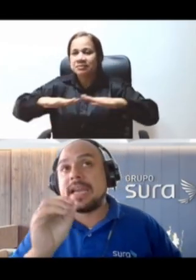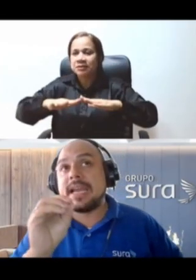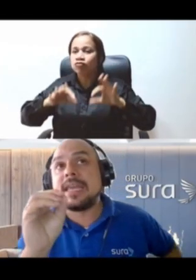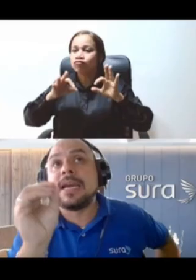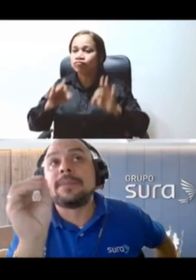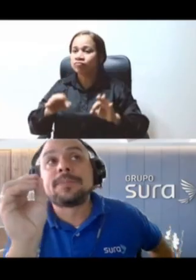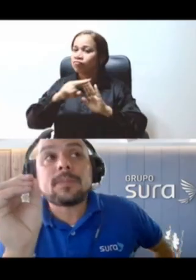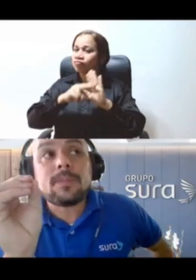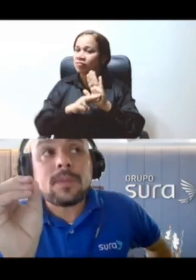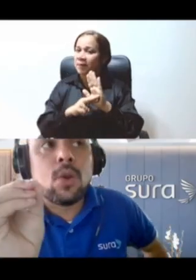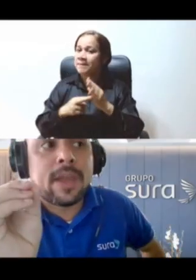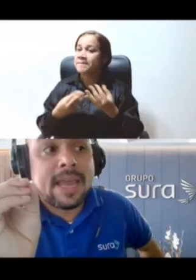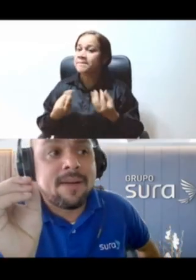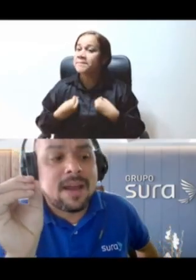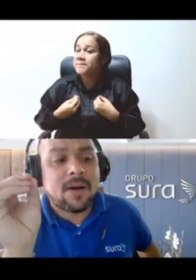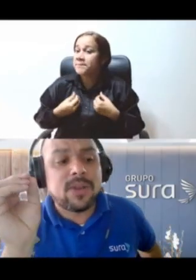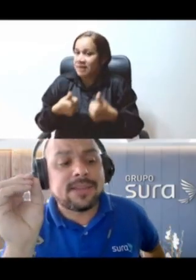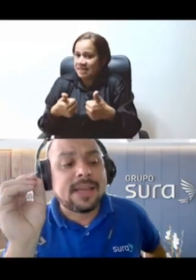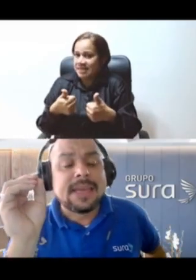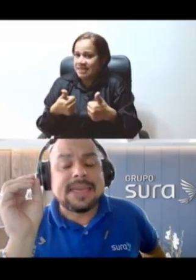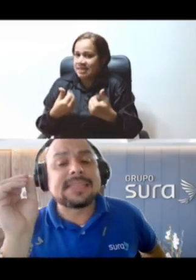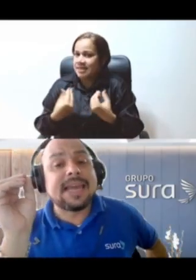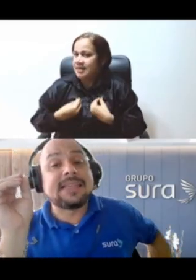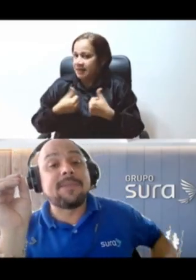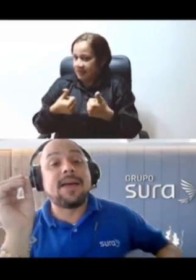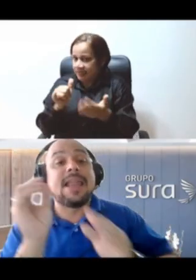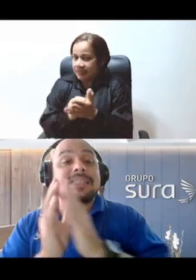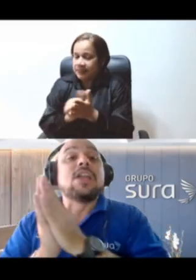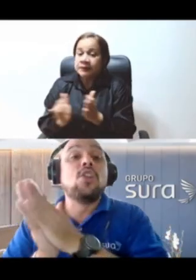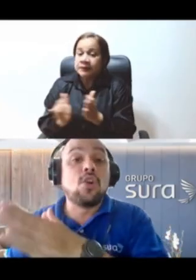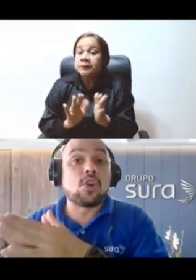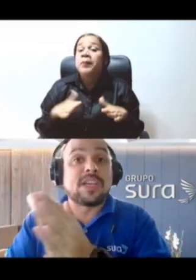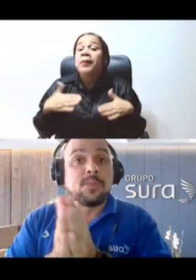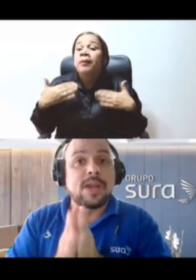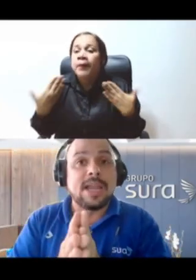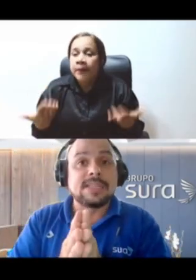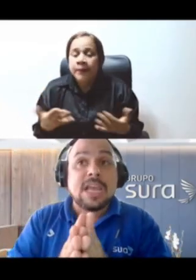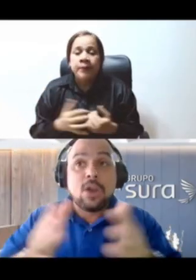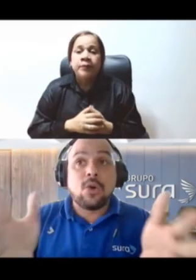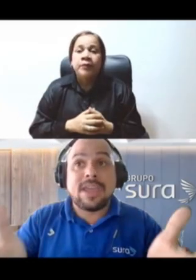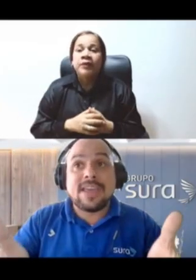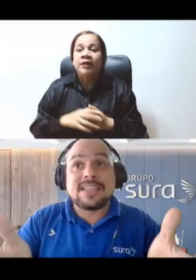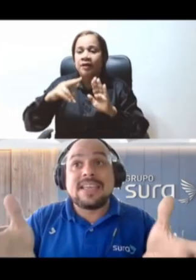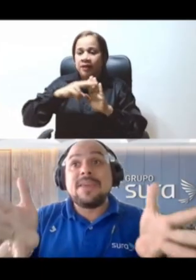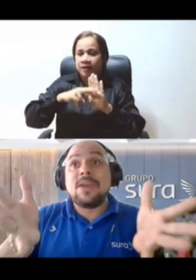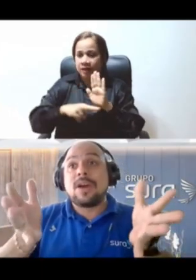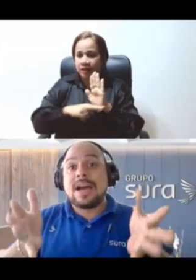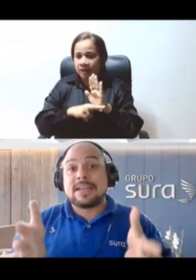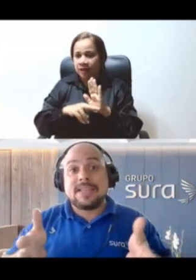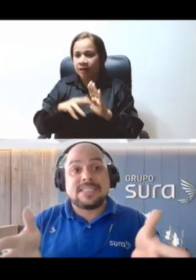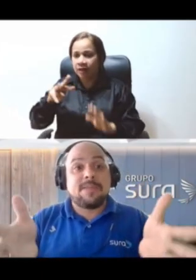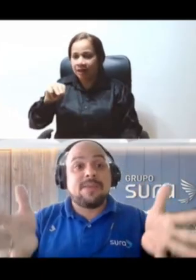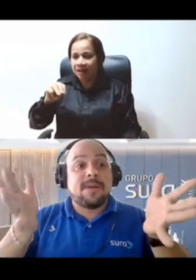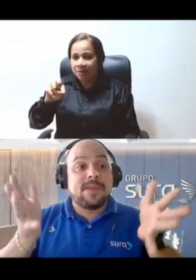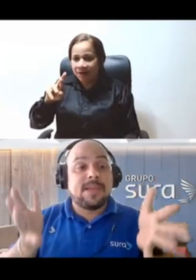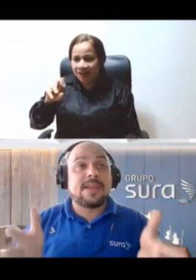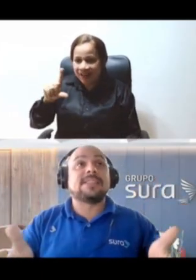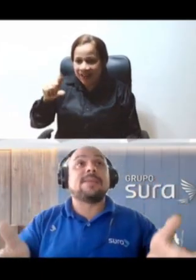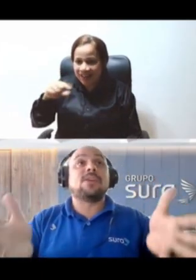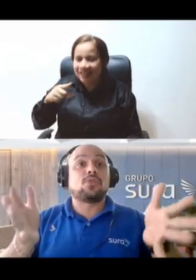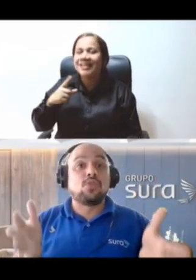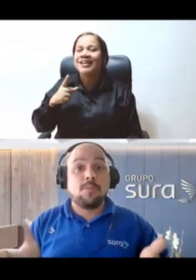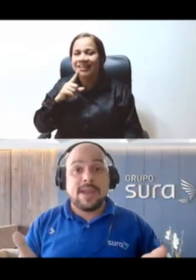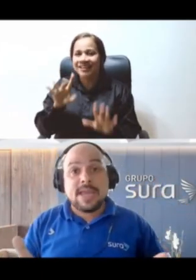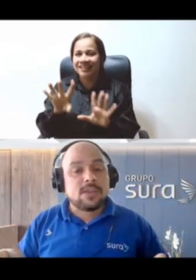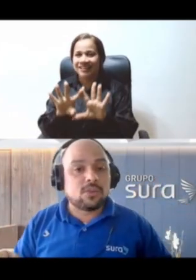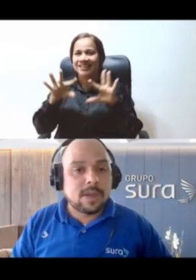a esa yo le agregaría lo que hablaba ahorita y es el tema de las normas morales, lo que desde mi hogar, desde mi